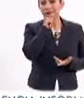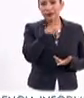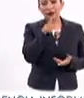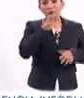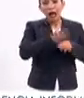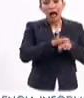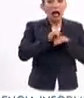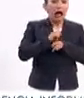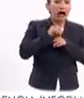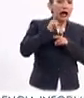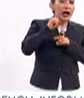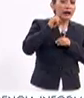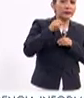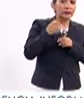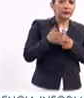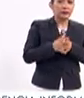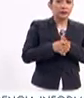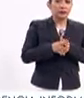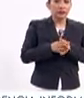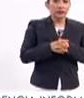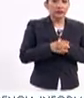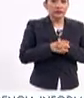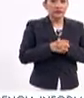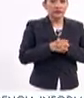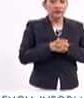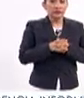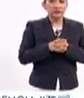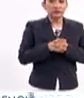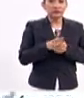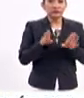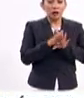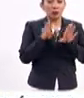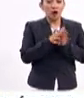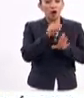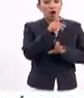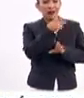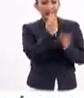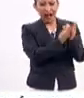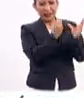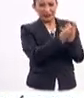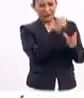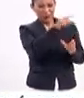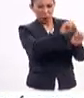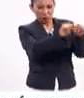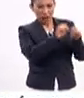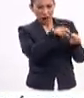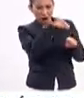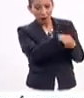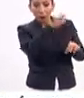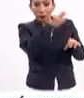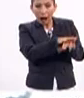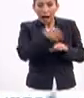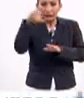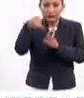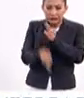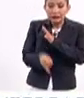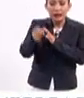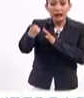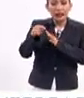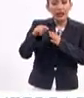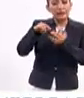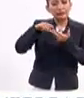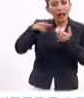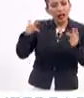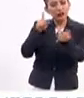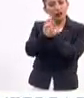ir más allá de la forma clásica de dar clases y de la